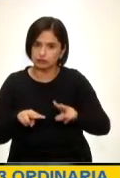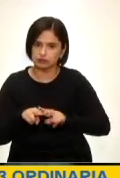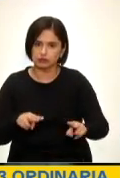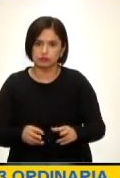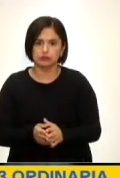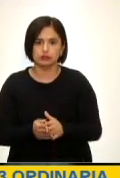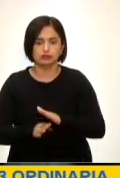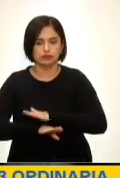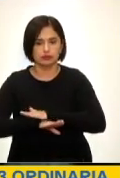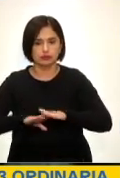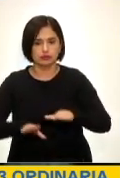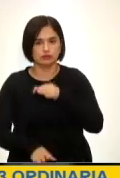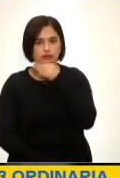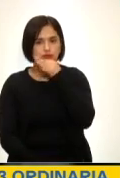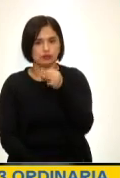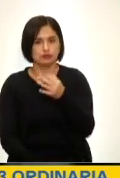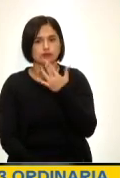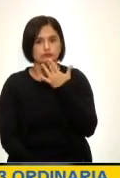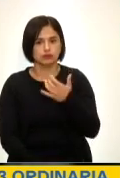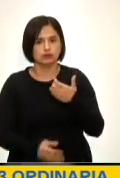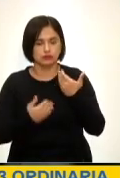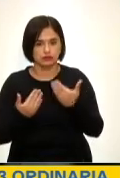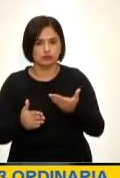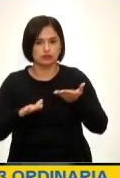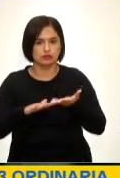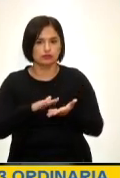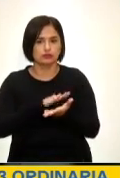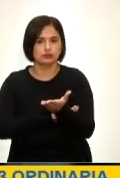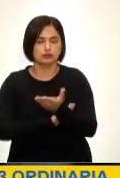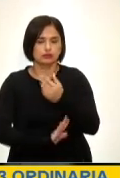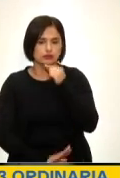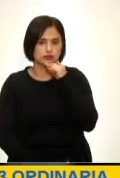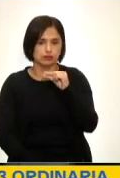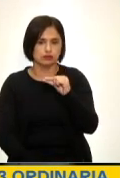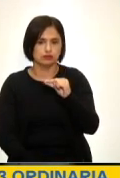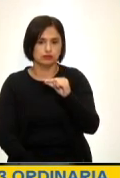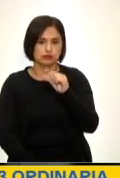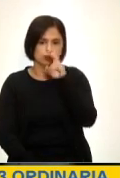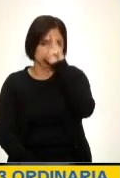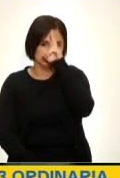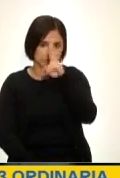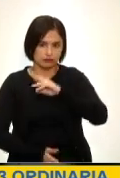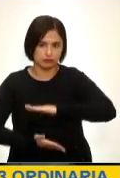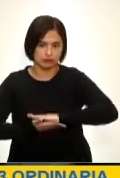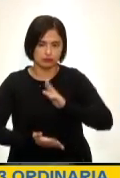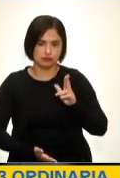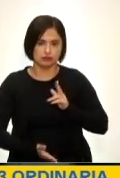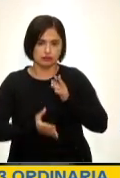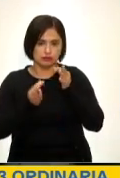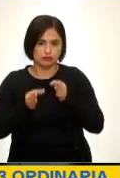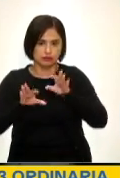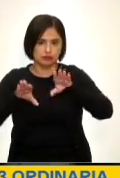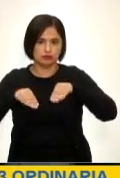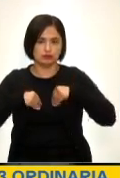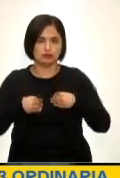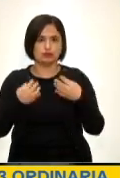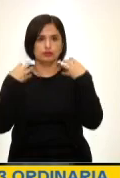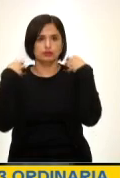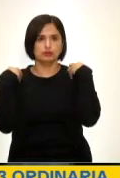Concluyo mis palabras porque ya vamos a proponer en los próximos días una ceremonia más oficial de asunción de los